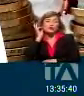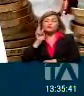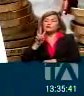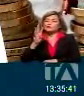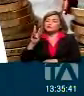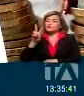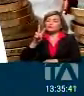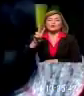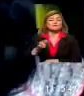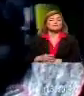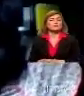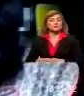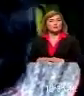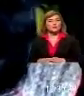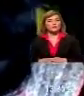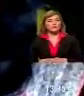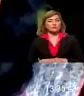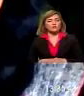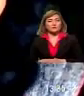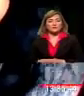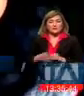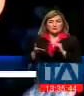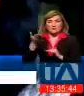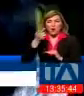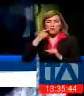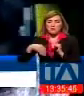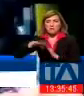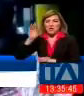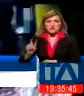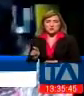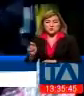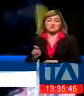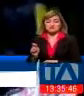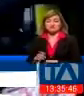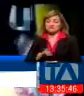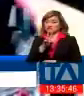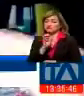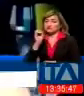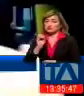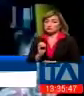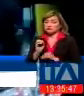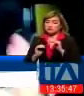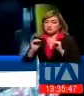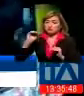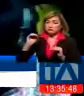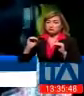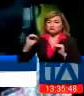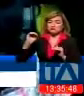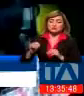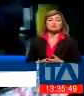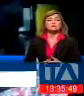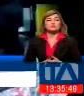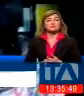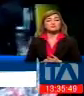mujeres 262. Una brecha de ingresos laborales entre hombres y mujeres de alrededor del 20%. Sube y baja un poquito, pero es de alrededor